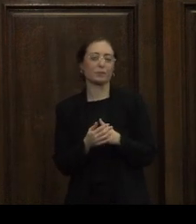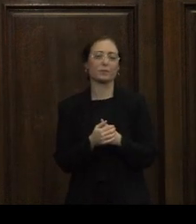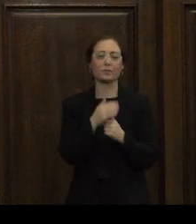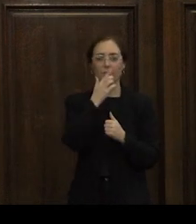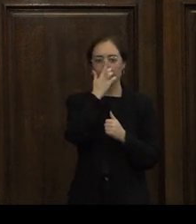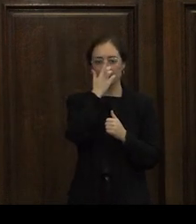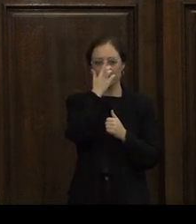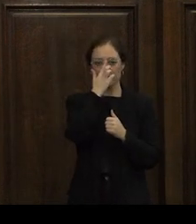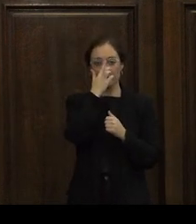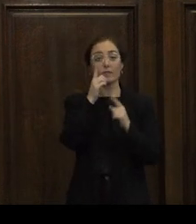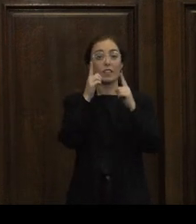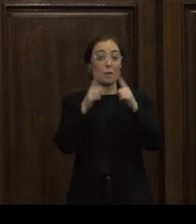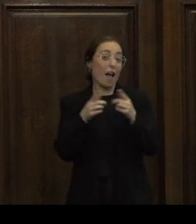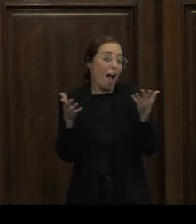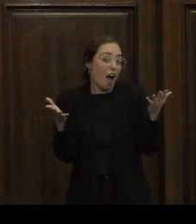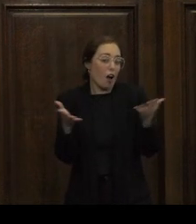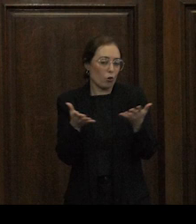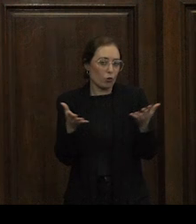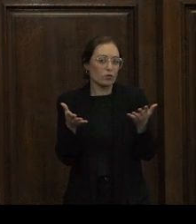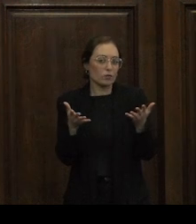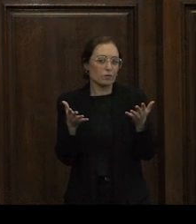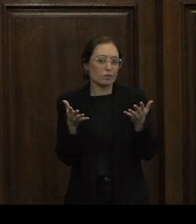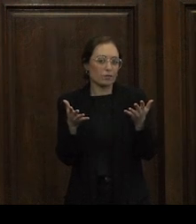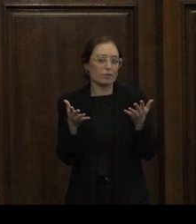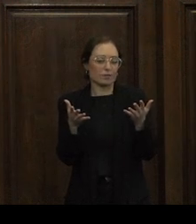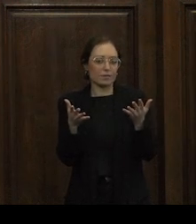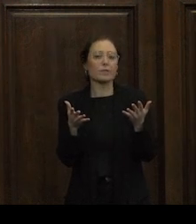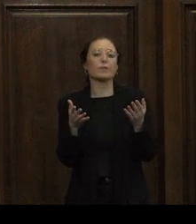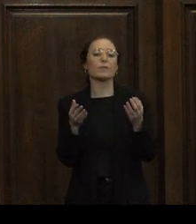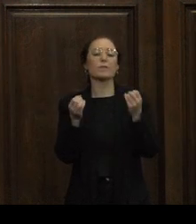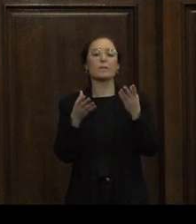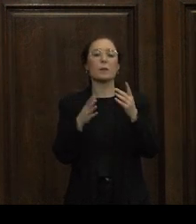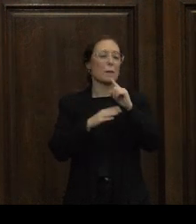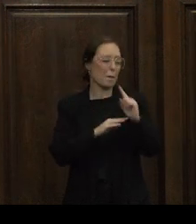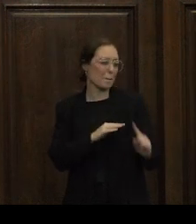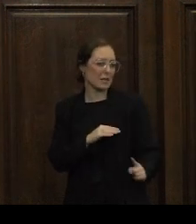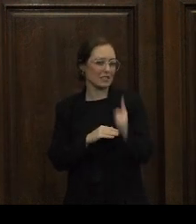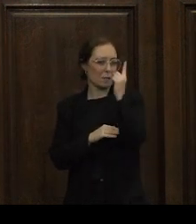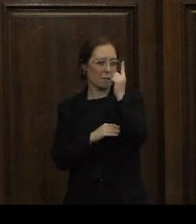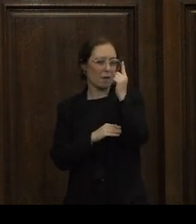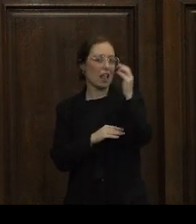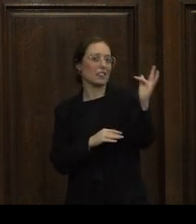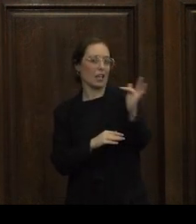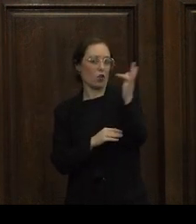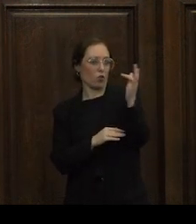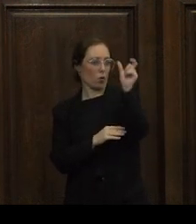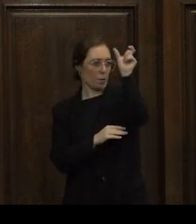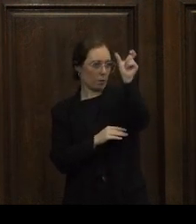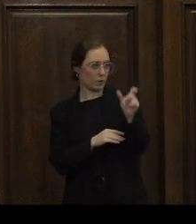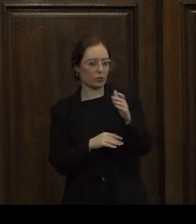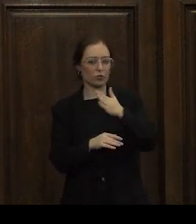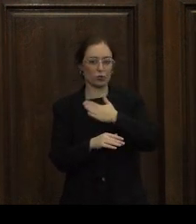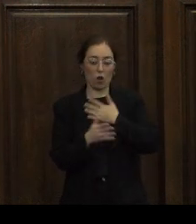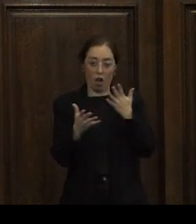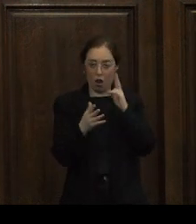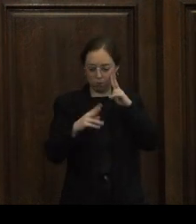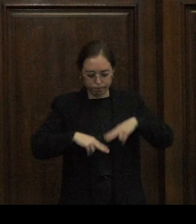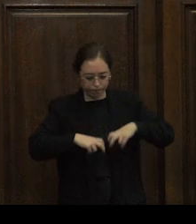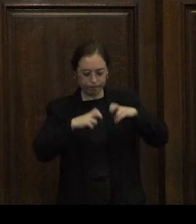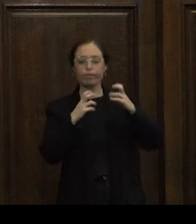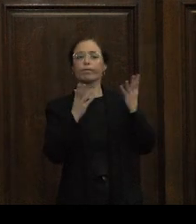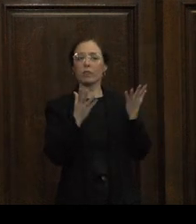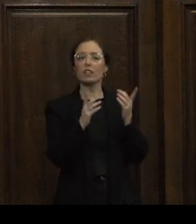pesar de la candente actualidad del fenómeno, uno de los principales teóricos que estoy movilizando es